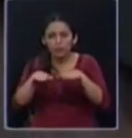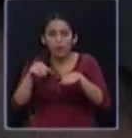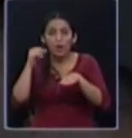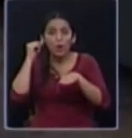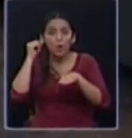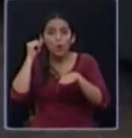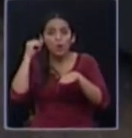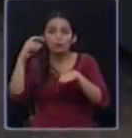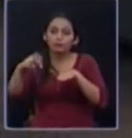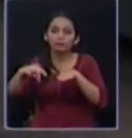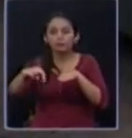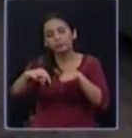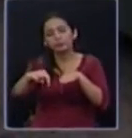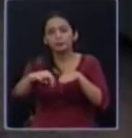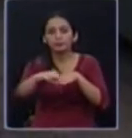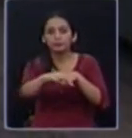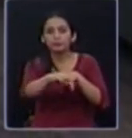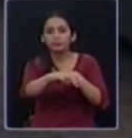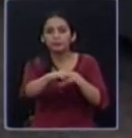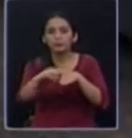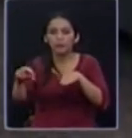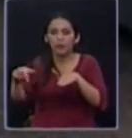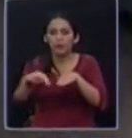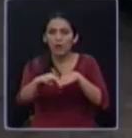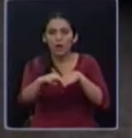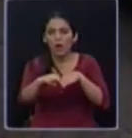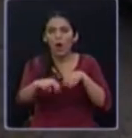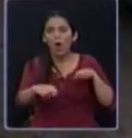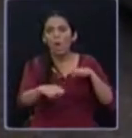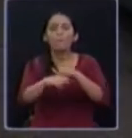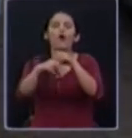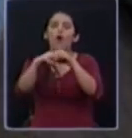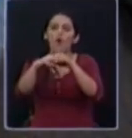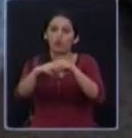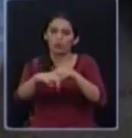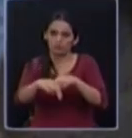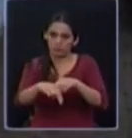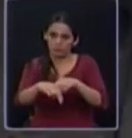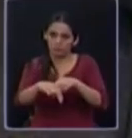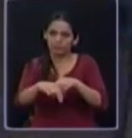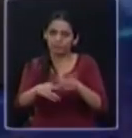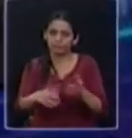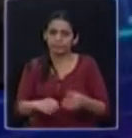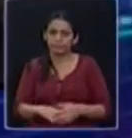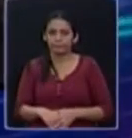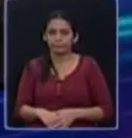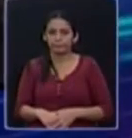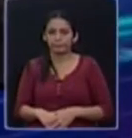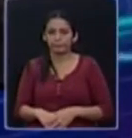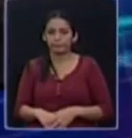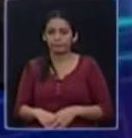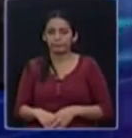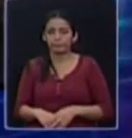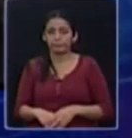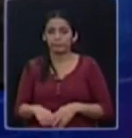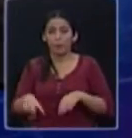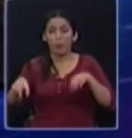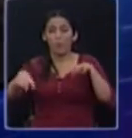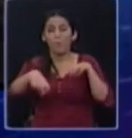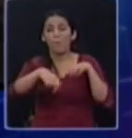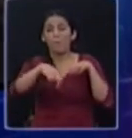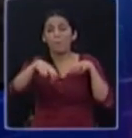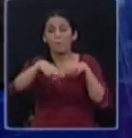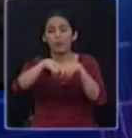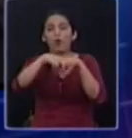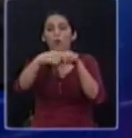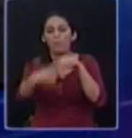vio porque venía conversando y la levantó, la atropelló con la llanta adelante y la llanta de atrás. La víctima quedó en la calzada agonizando, pero